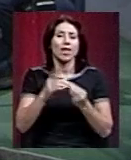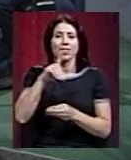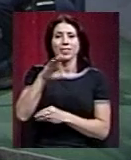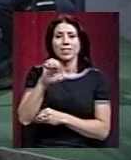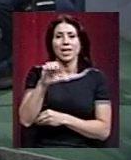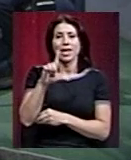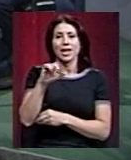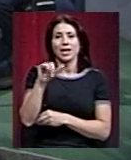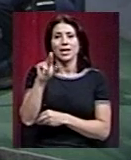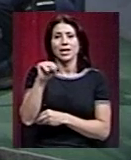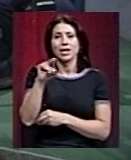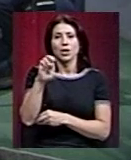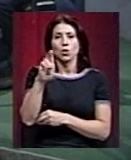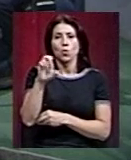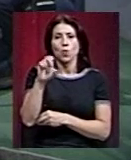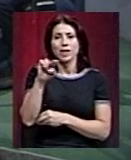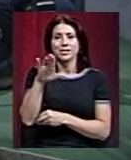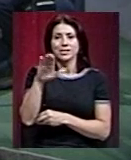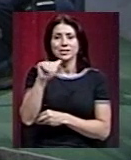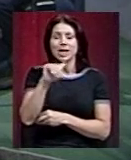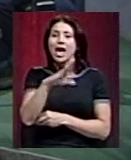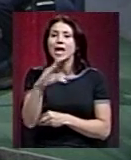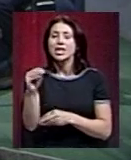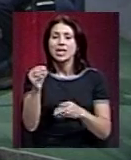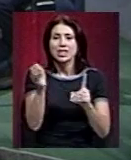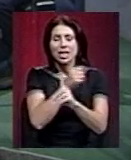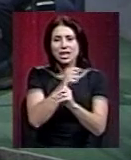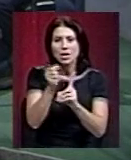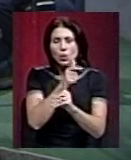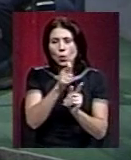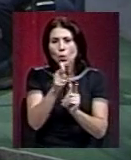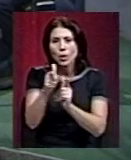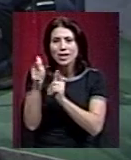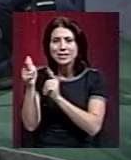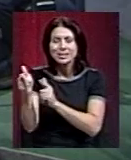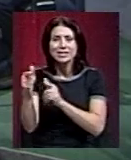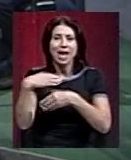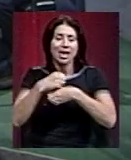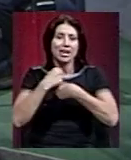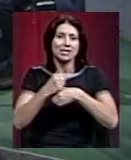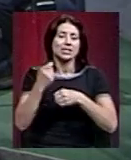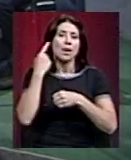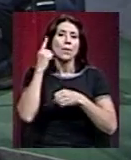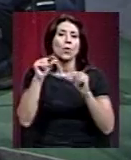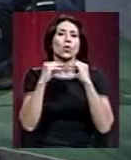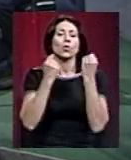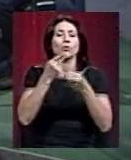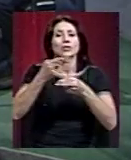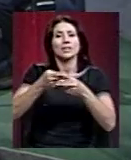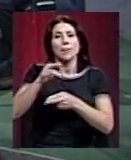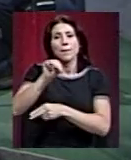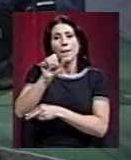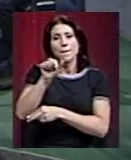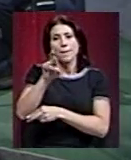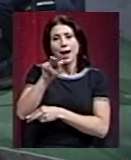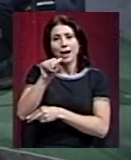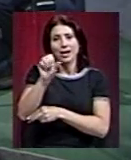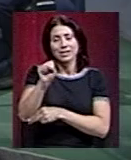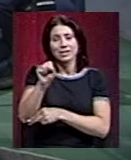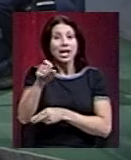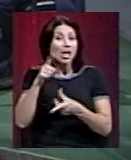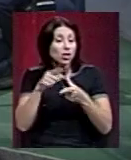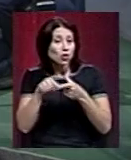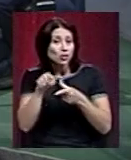la violencia perpetrada por las pandillas conocidas como maras. Entonces, como que es tiempo, como que esa resiembra de viento nos tiene que hacer